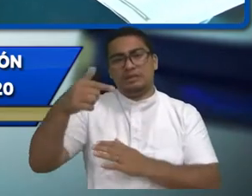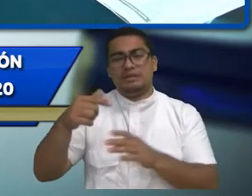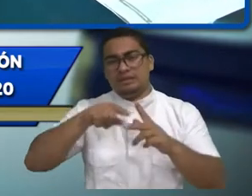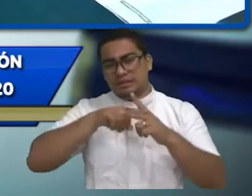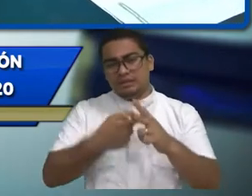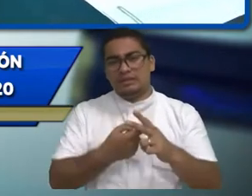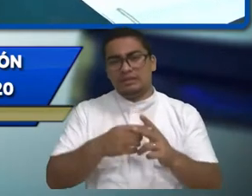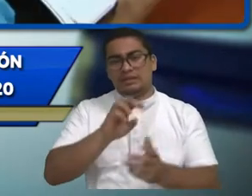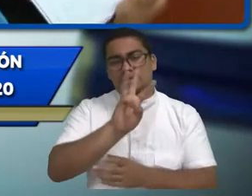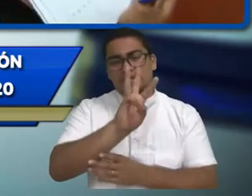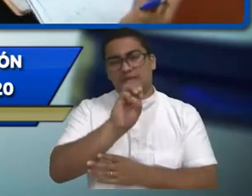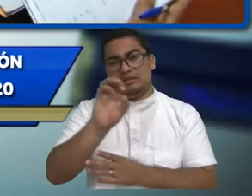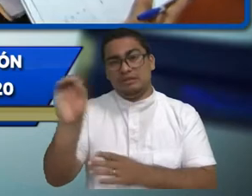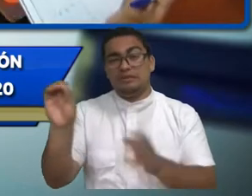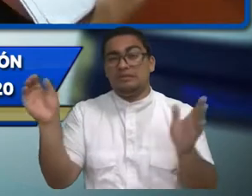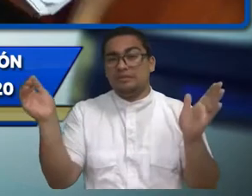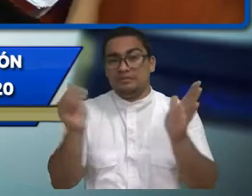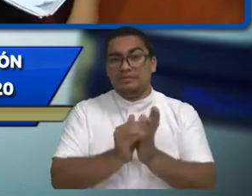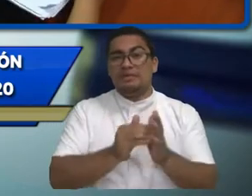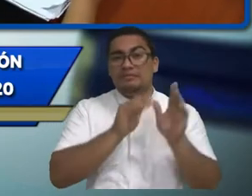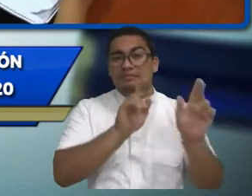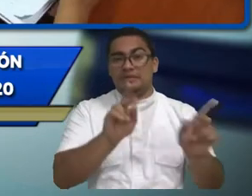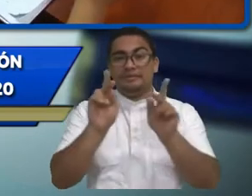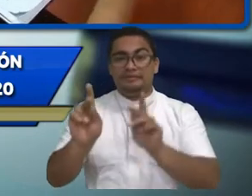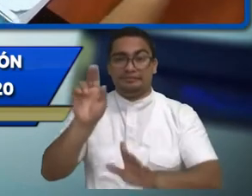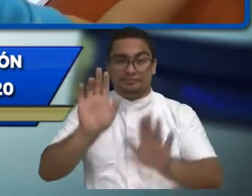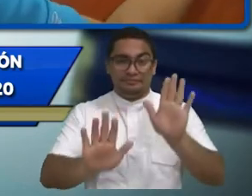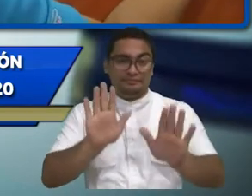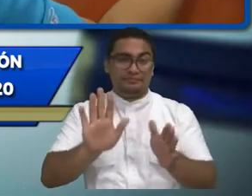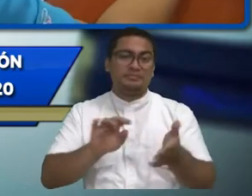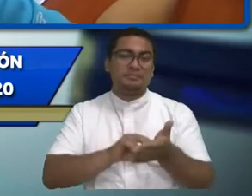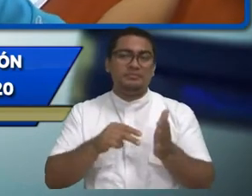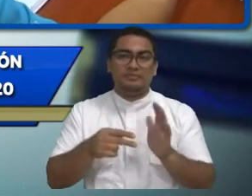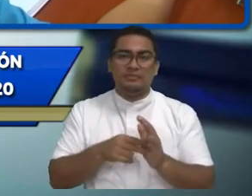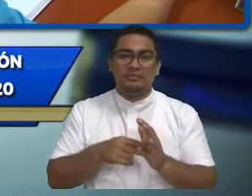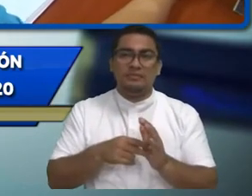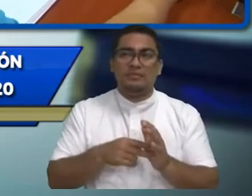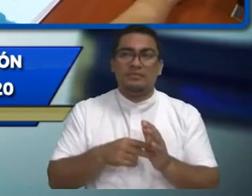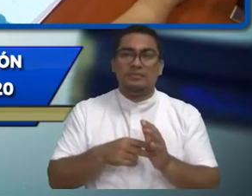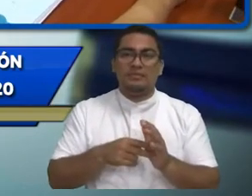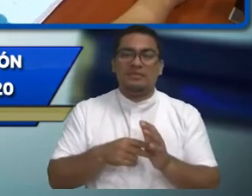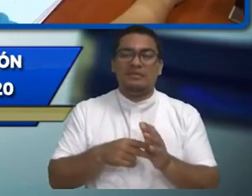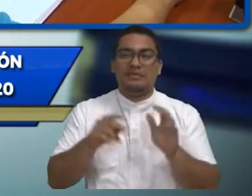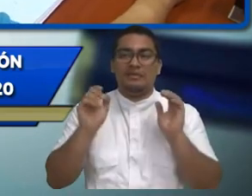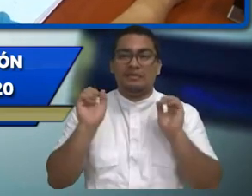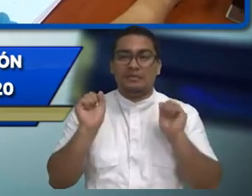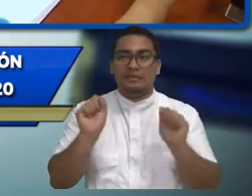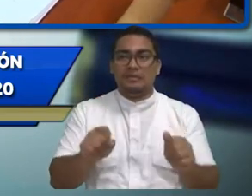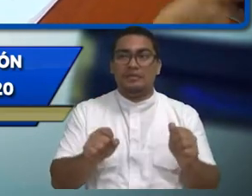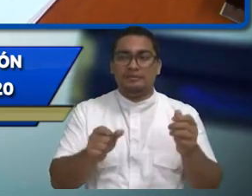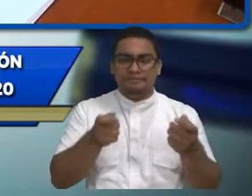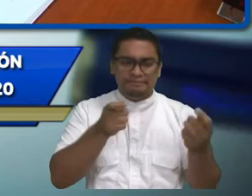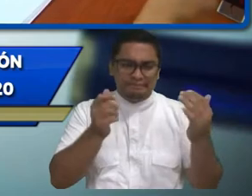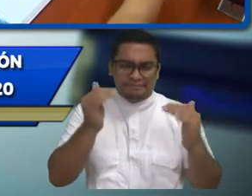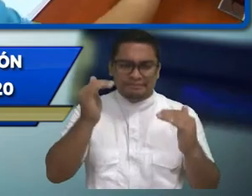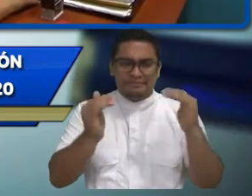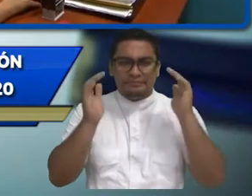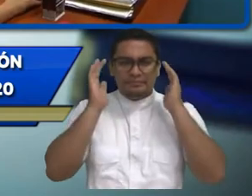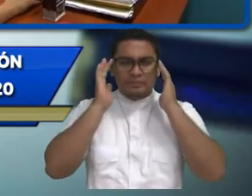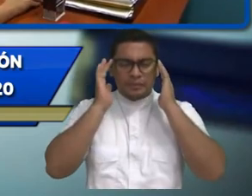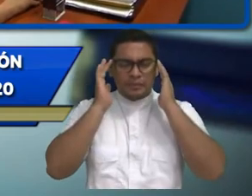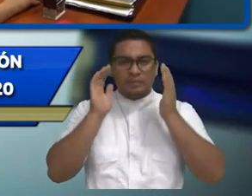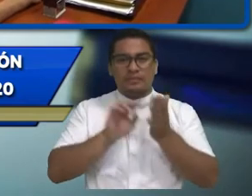300.000 protagonistas por año eso ha sido el mínimo de ahí para arriba más podemos medir y entonces esto